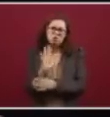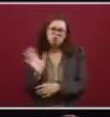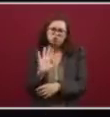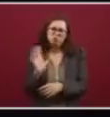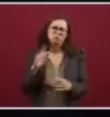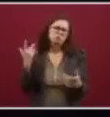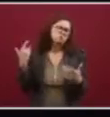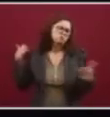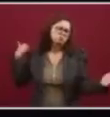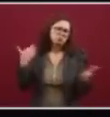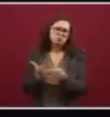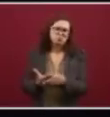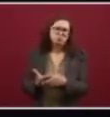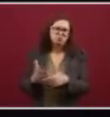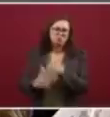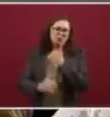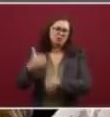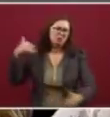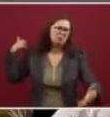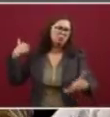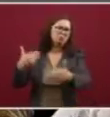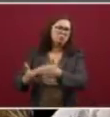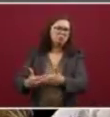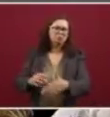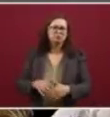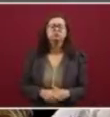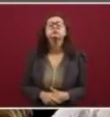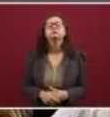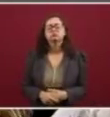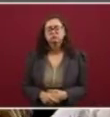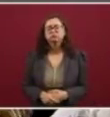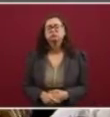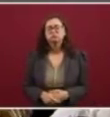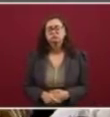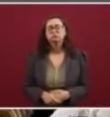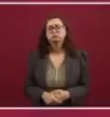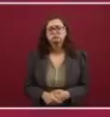trabaja ya servicio de carrera. Sí, pero